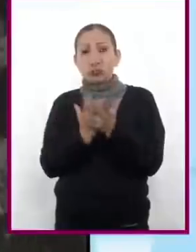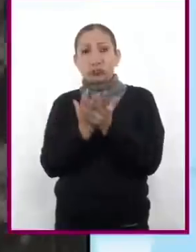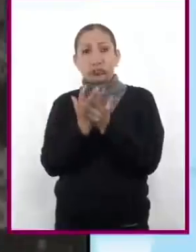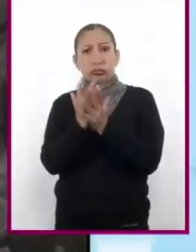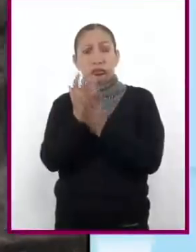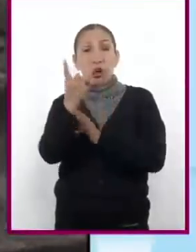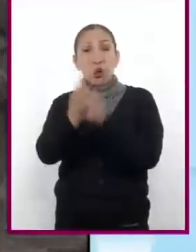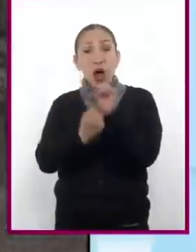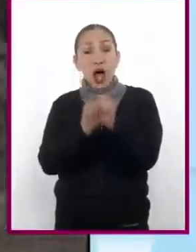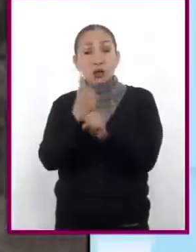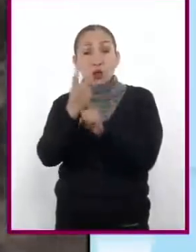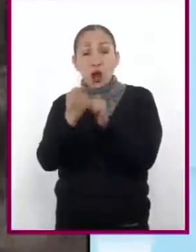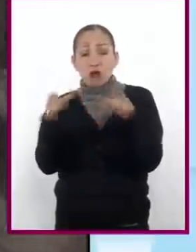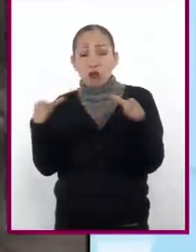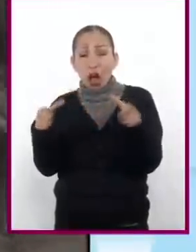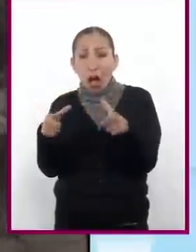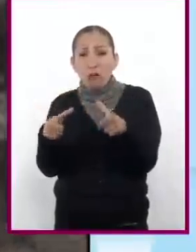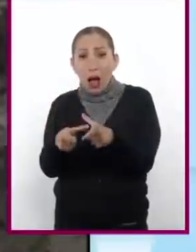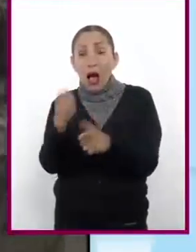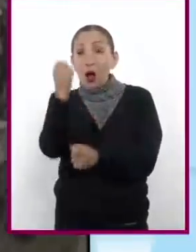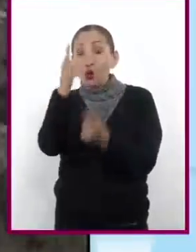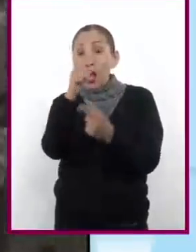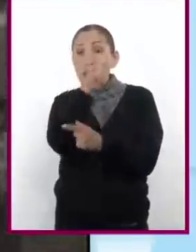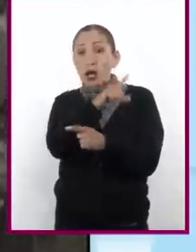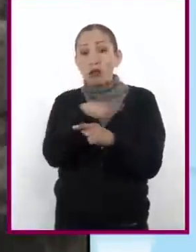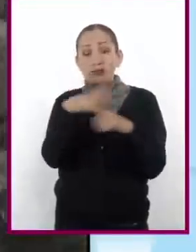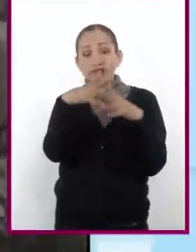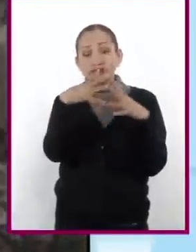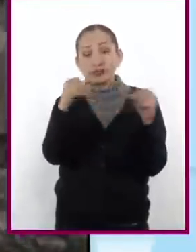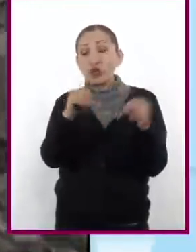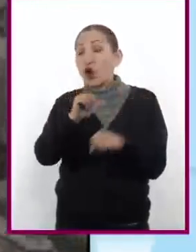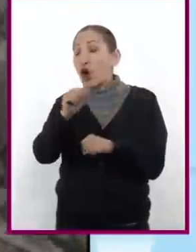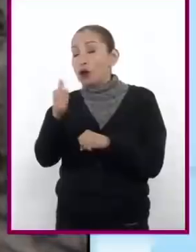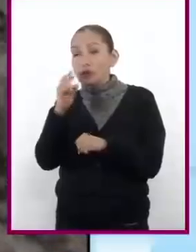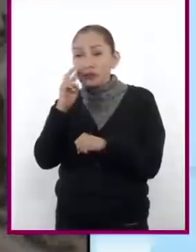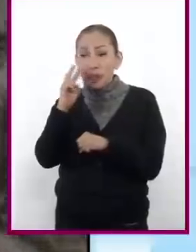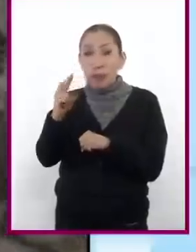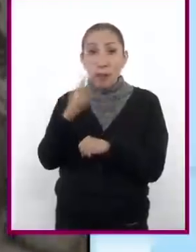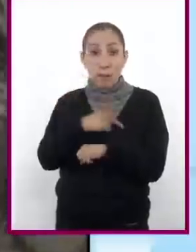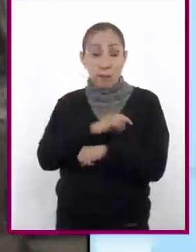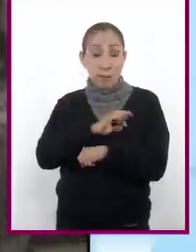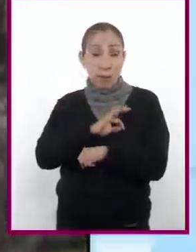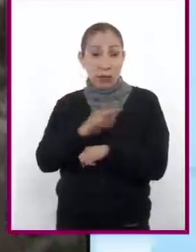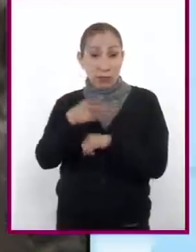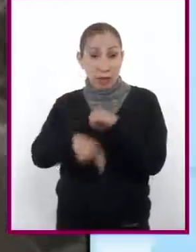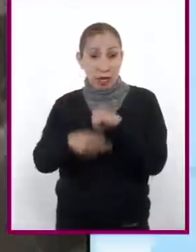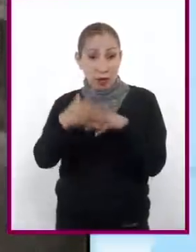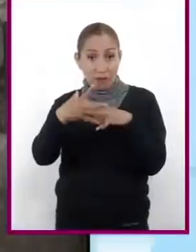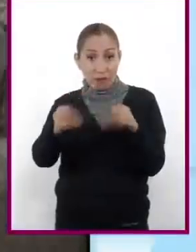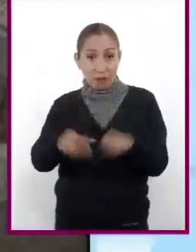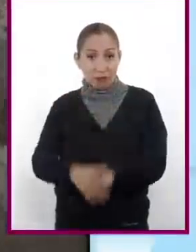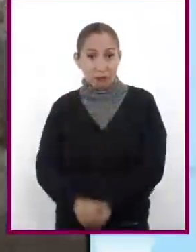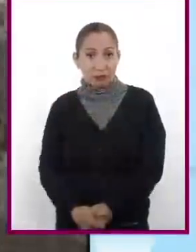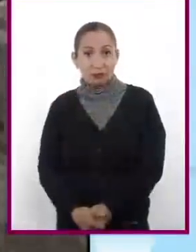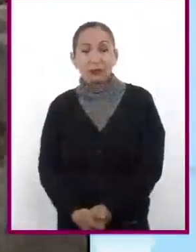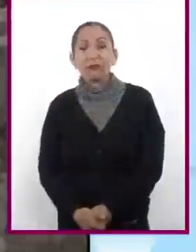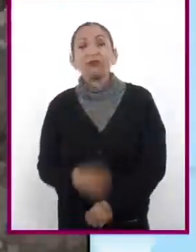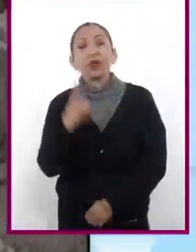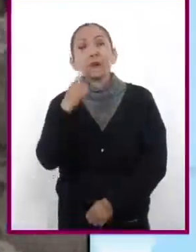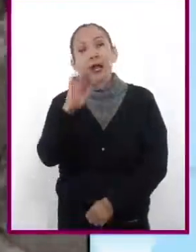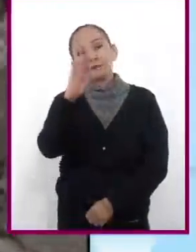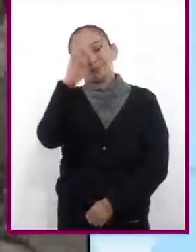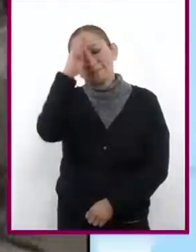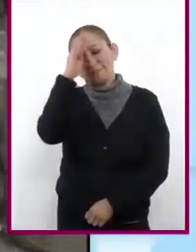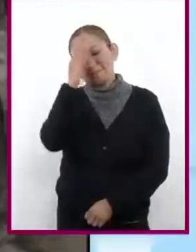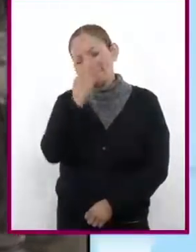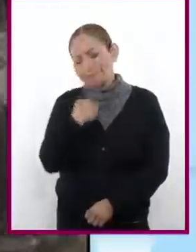alarmante año con año. Algunas lenguas mueren y otras se encuentran en riesgo de desaparecer. Para